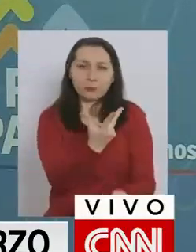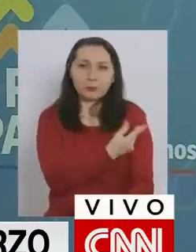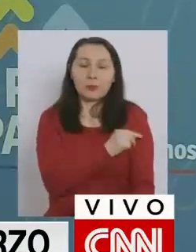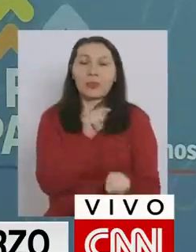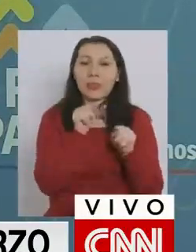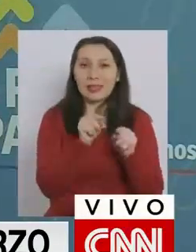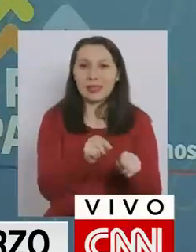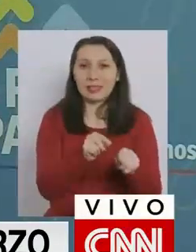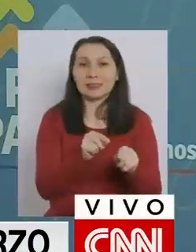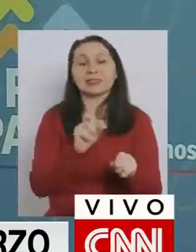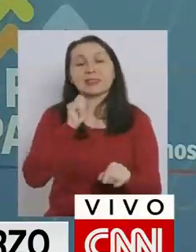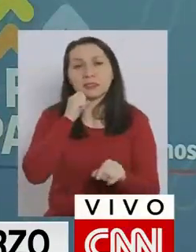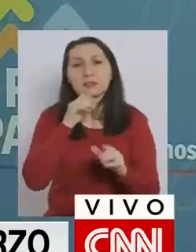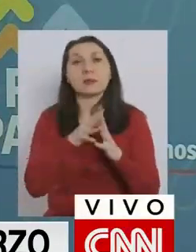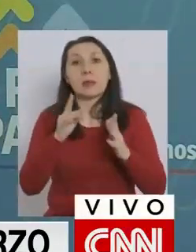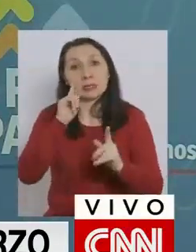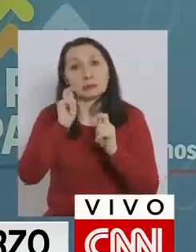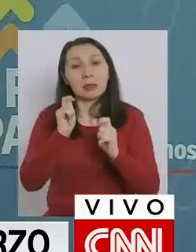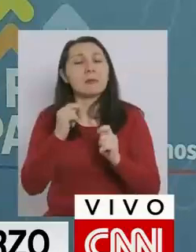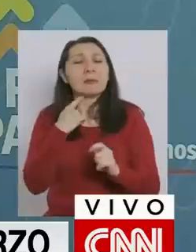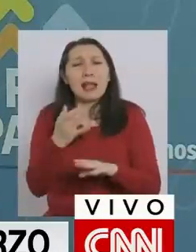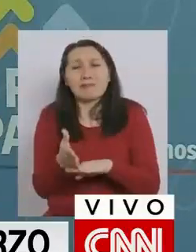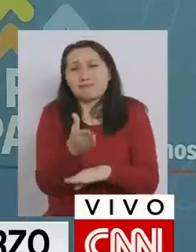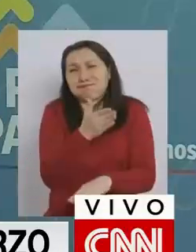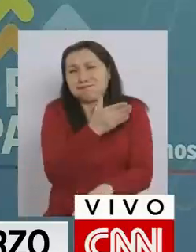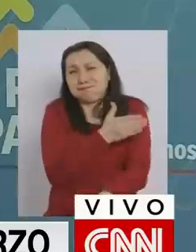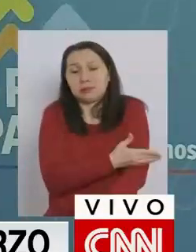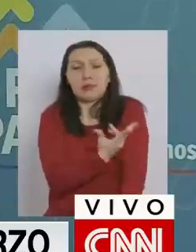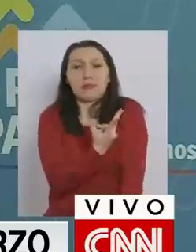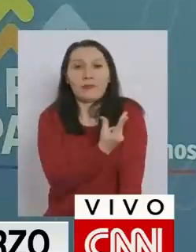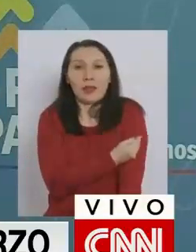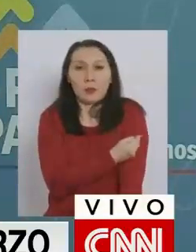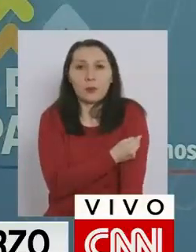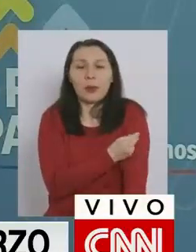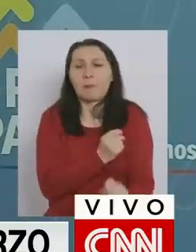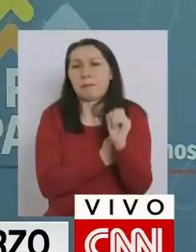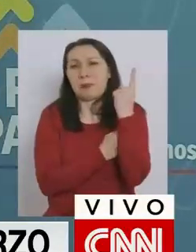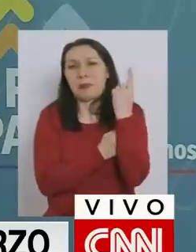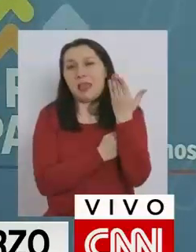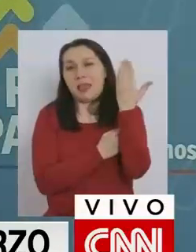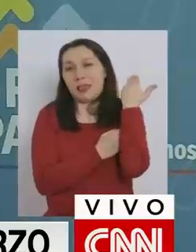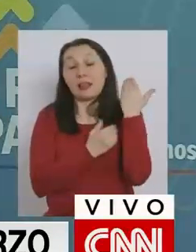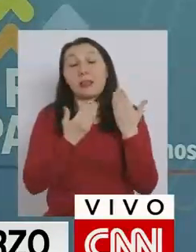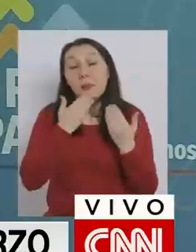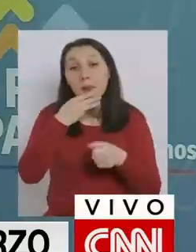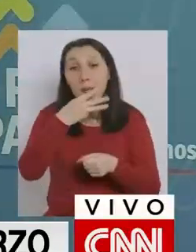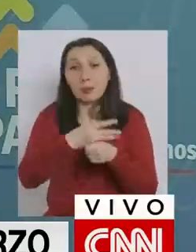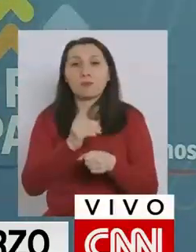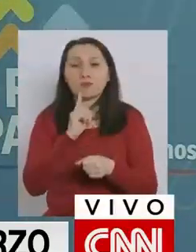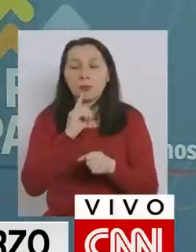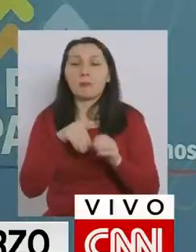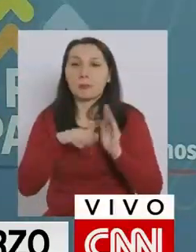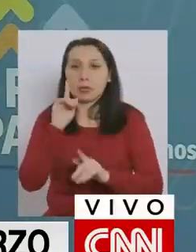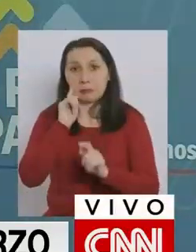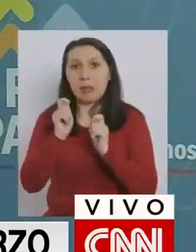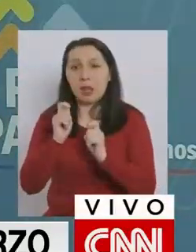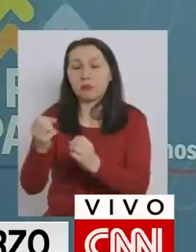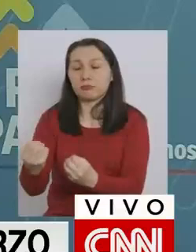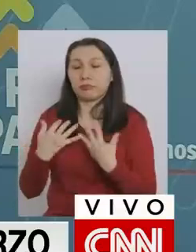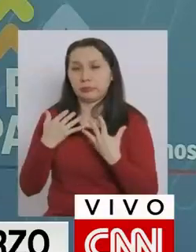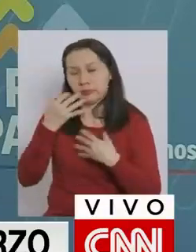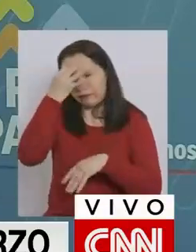ahí donde es más riesgo, porque son las primeras que se vacunaron y además las personas mayores son las que tienen mayor riesgo de